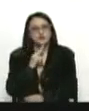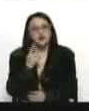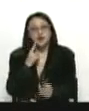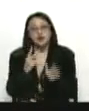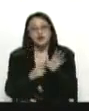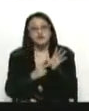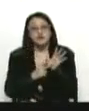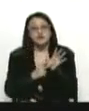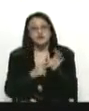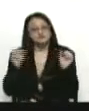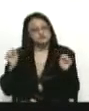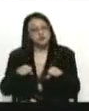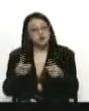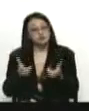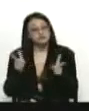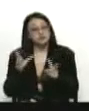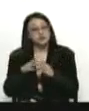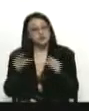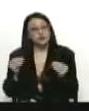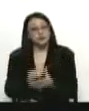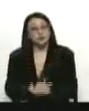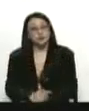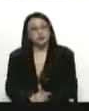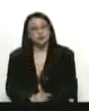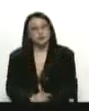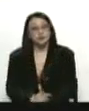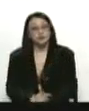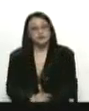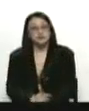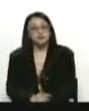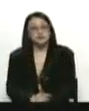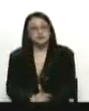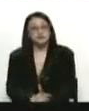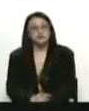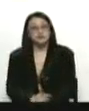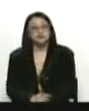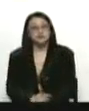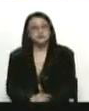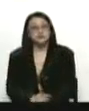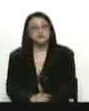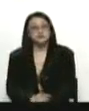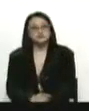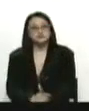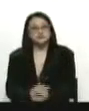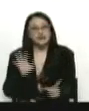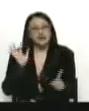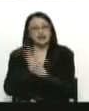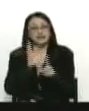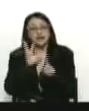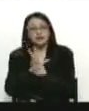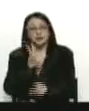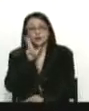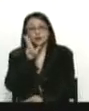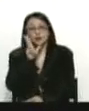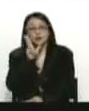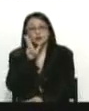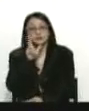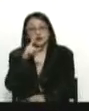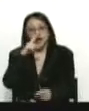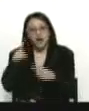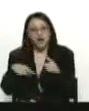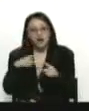verdad todo es posible, todo es posible. Bueno, la catajarra de ataques que hemos recibido año